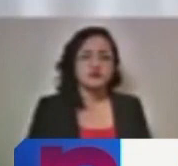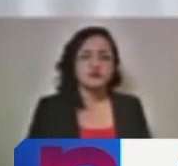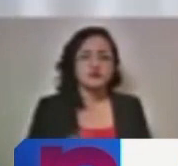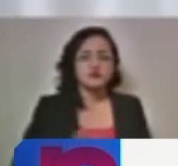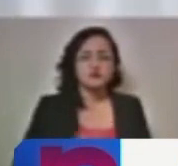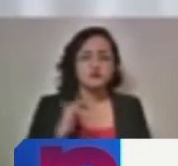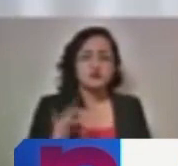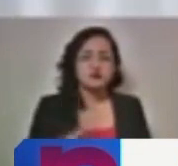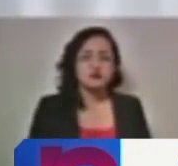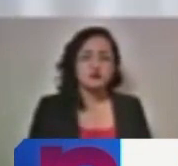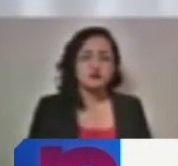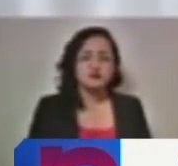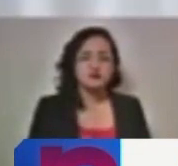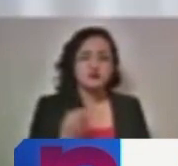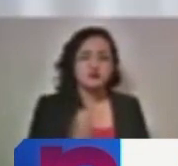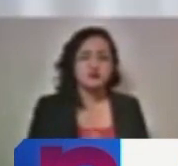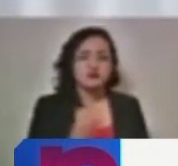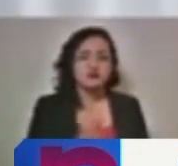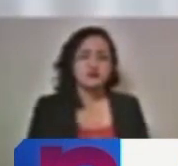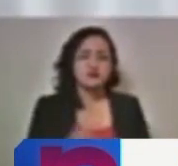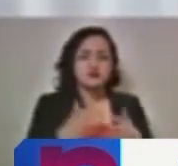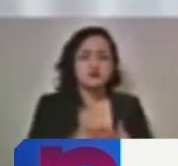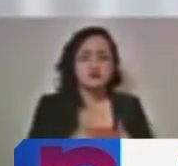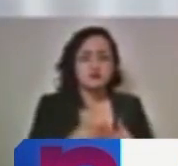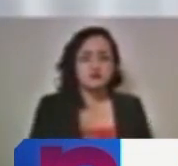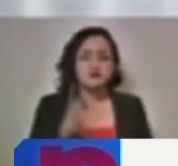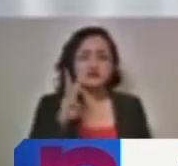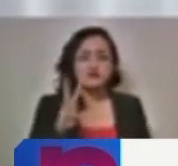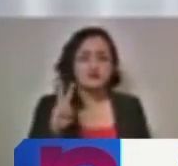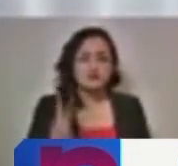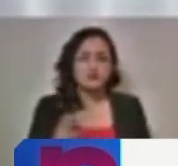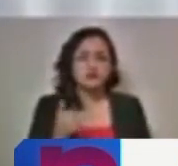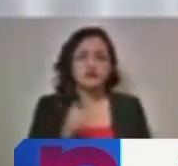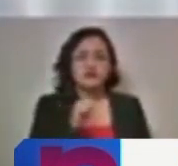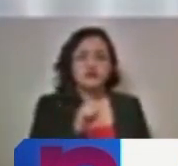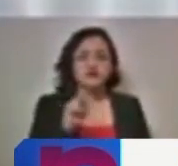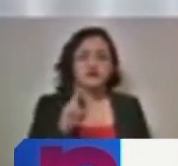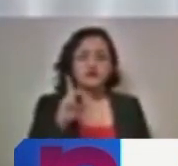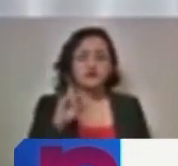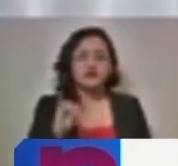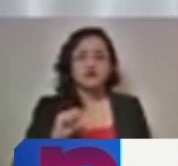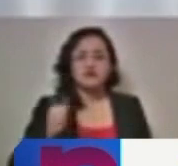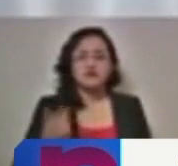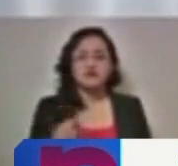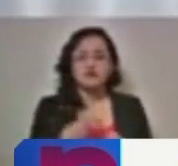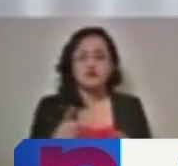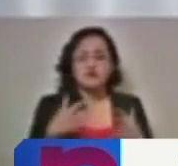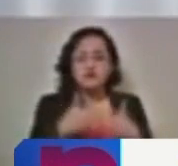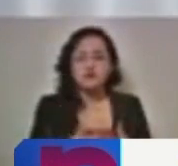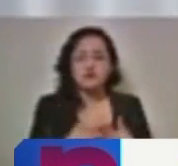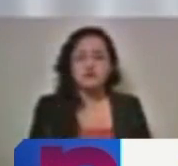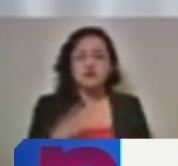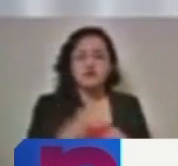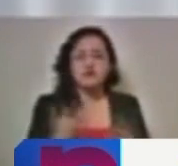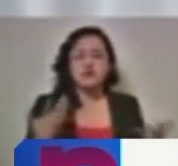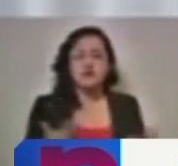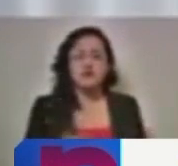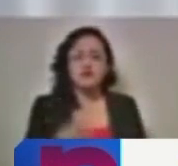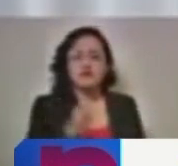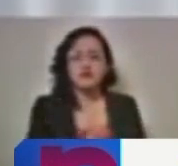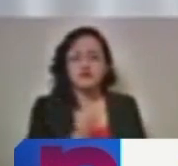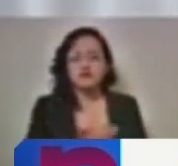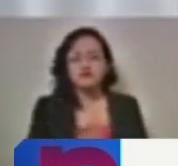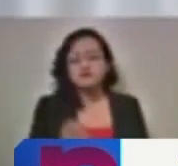extensamente a las empresas Volkswagen y Audi y a todas las demás empresas que hicieron